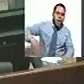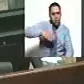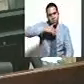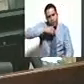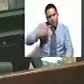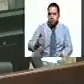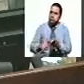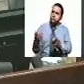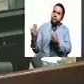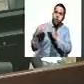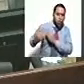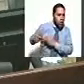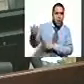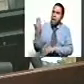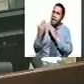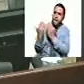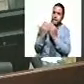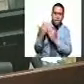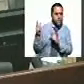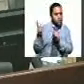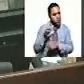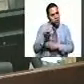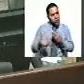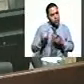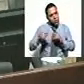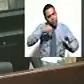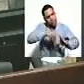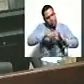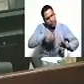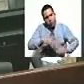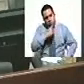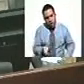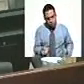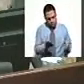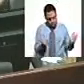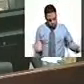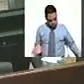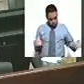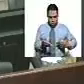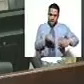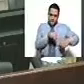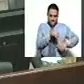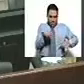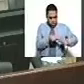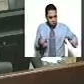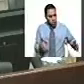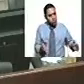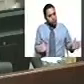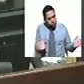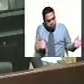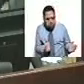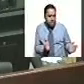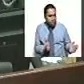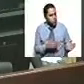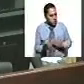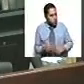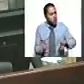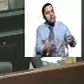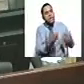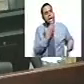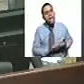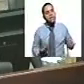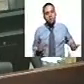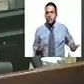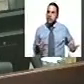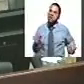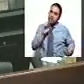no tenga centro de desarrollo infantil, así no cumpla un mínimo metraje. Pero que eso sí, los senadores de Colombia, ninguno viviría en ese